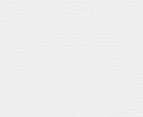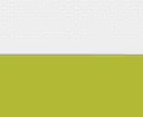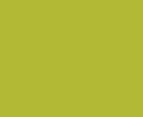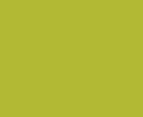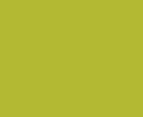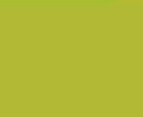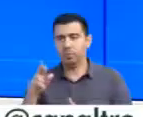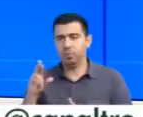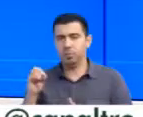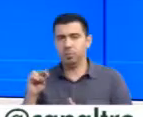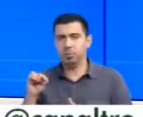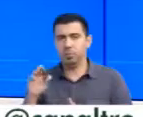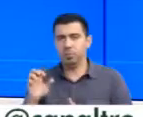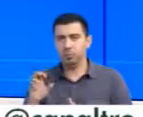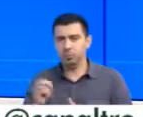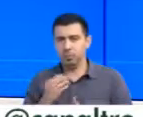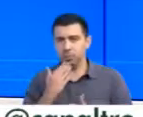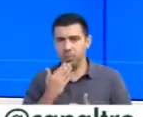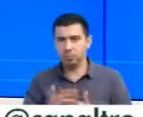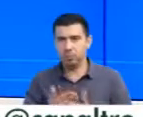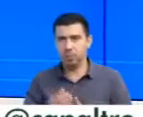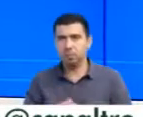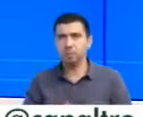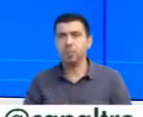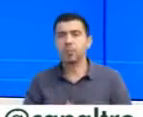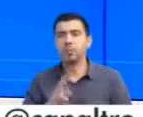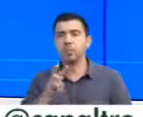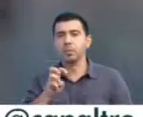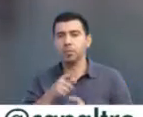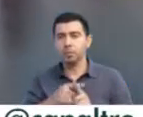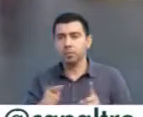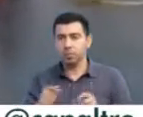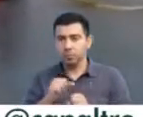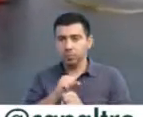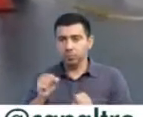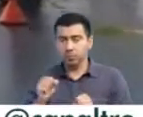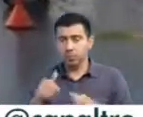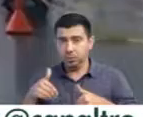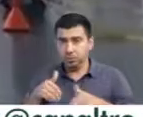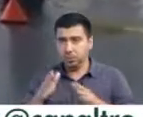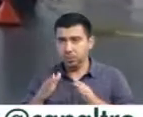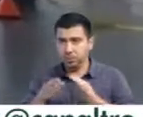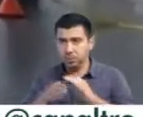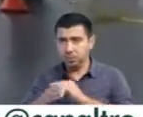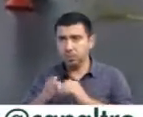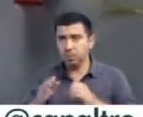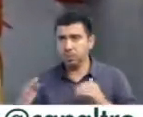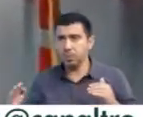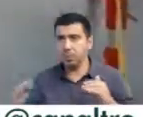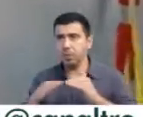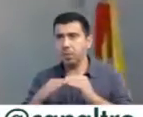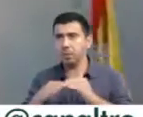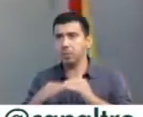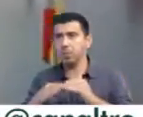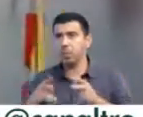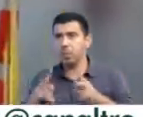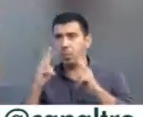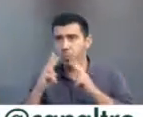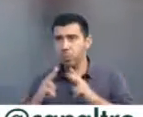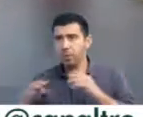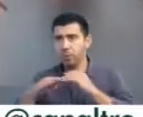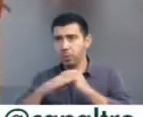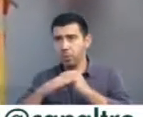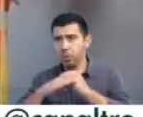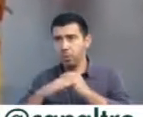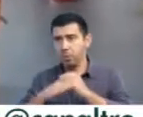canaltro.com. Gracias, Paola. Y a las 8:30 de la mañana fue permitido el paso vehicular sobre el Puente de la Unión en Bucaramanga de manera